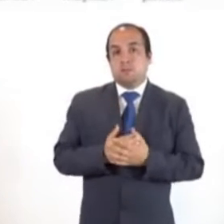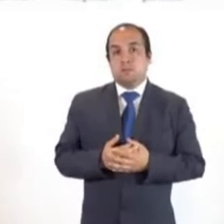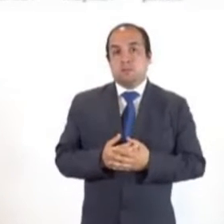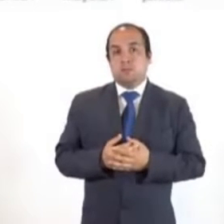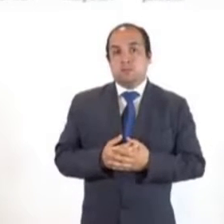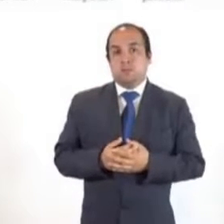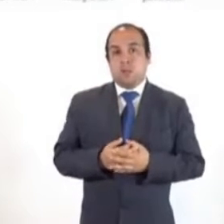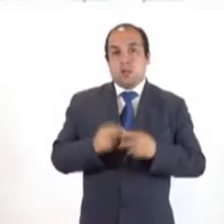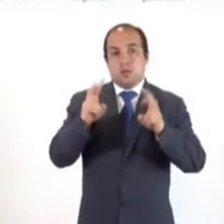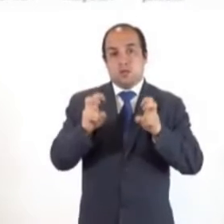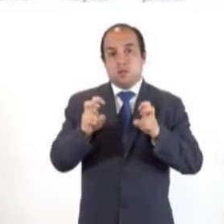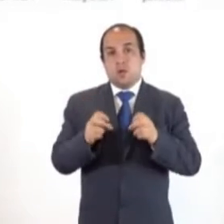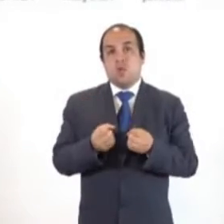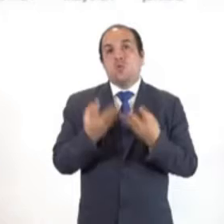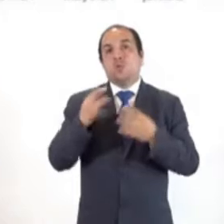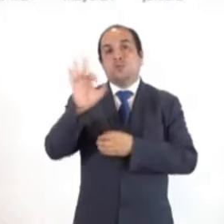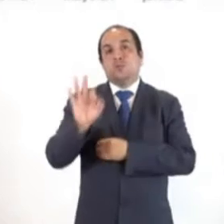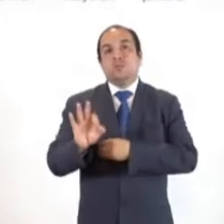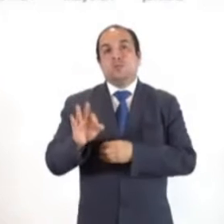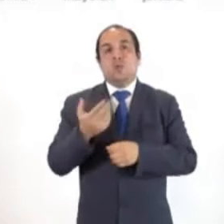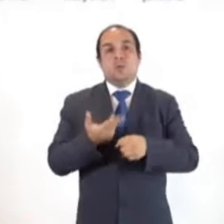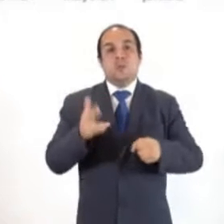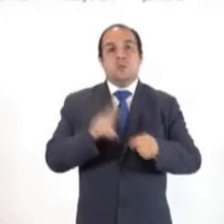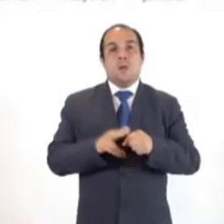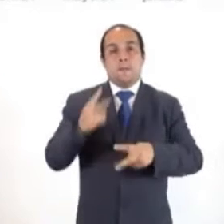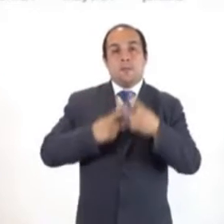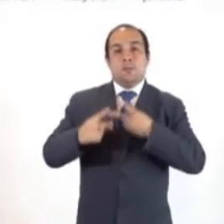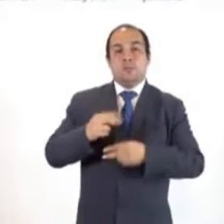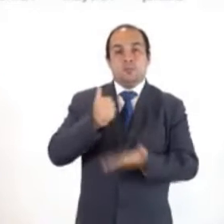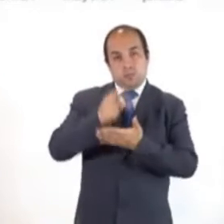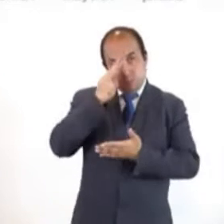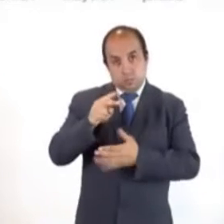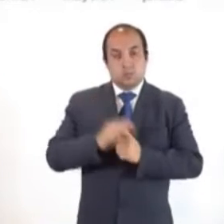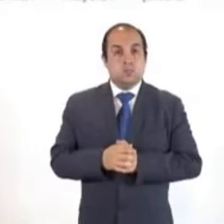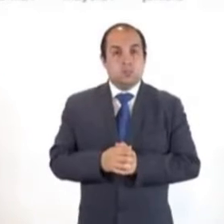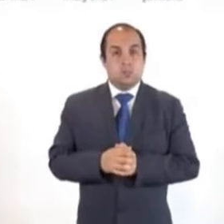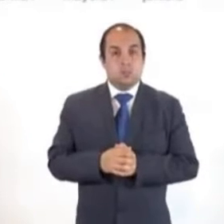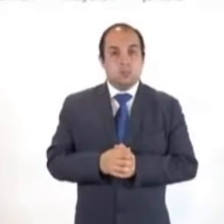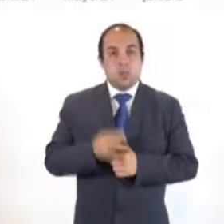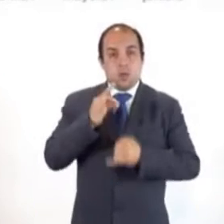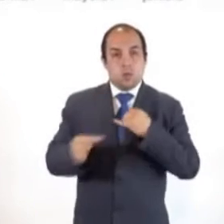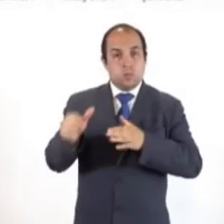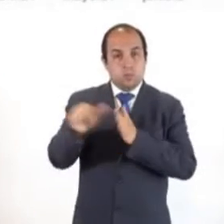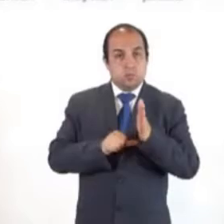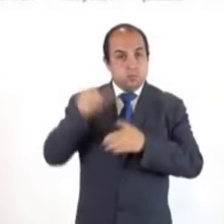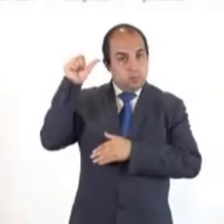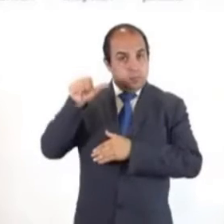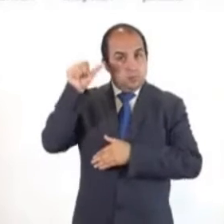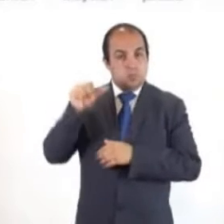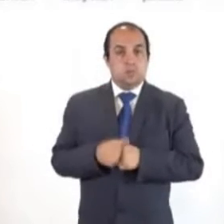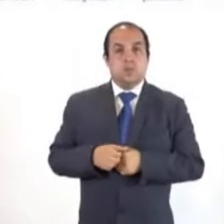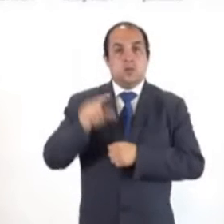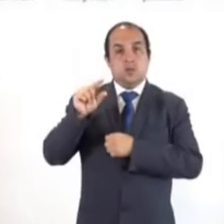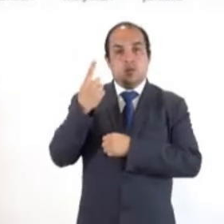en términos de qué porcentaje de los hospitalizados vienen de la Ciudad de México, en este último mes de abril fue